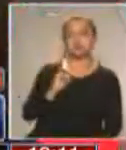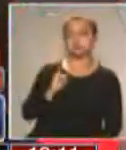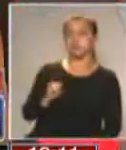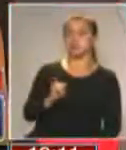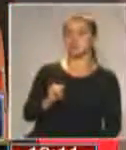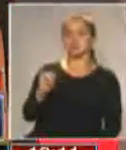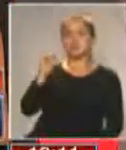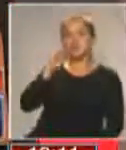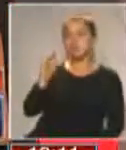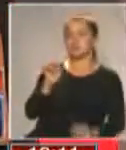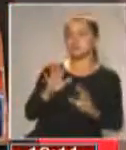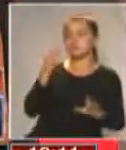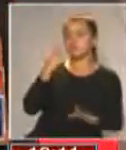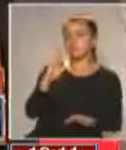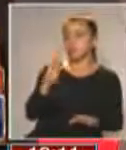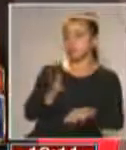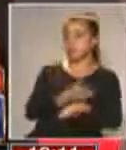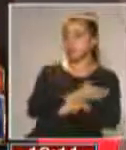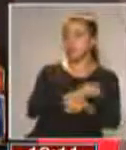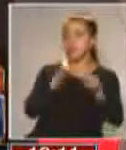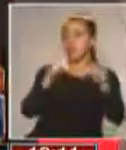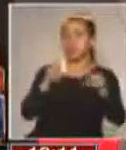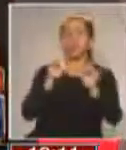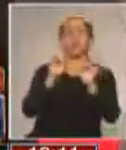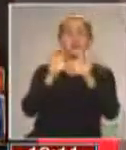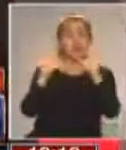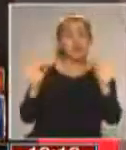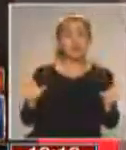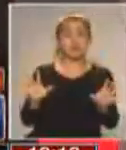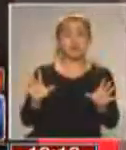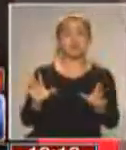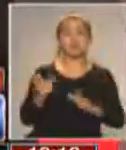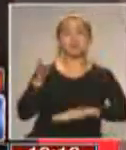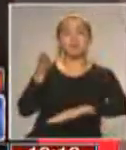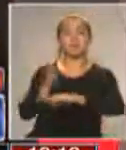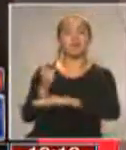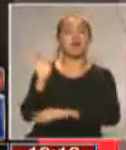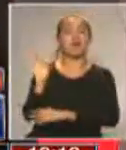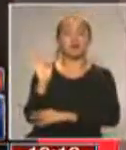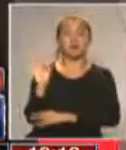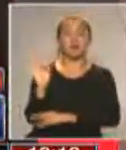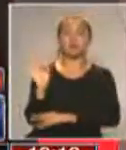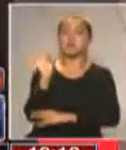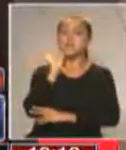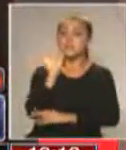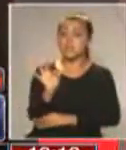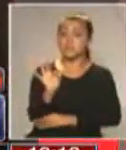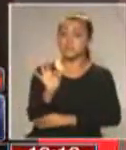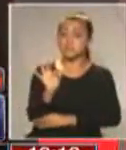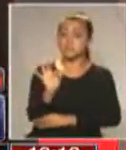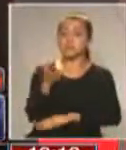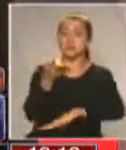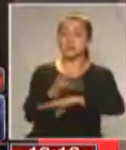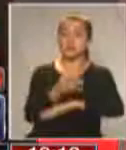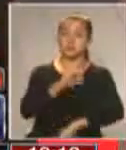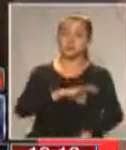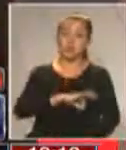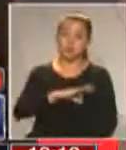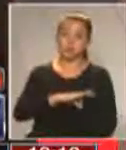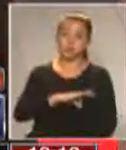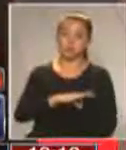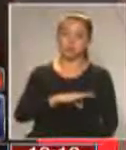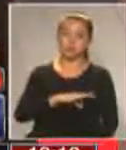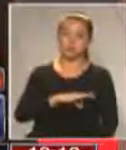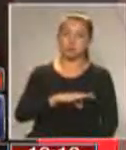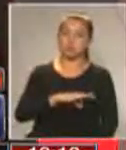no se veía tan mal al principio. Ahora, claramente, cuando él va a la reunión, dicen que lo pidió el banco, que él fuera a la